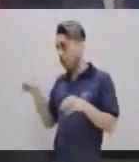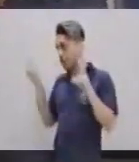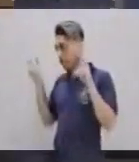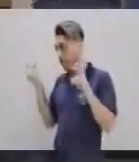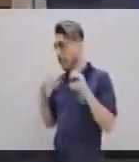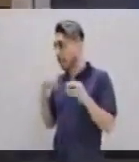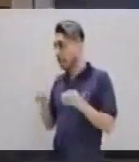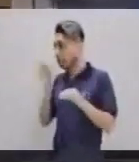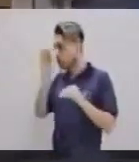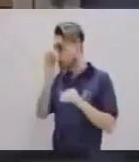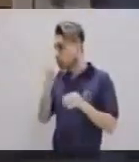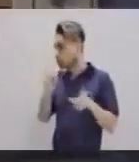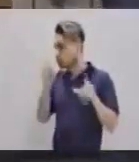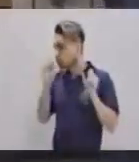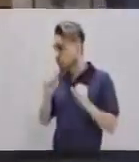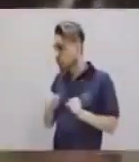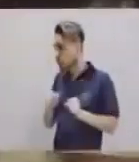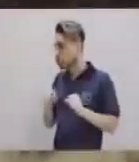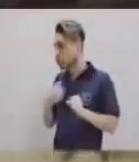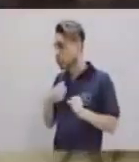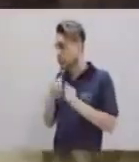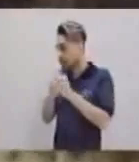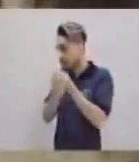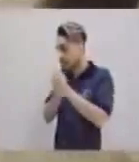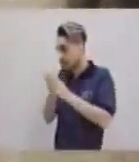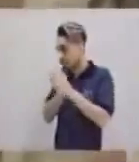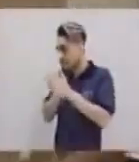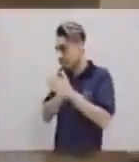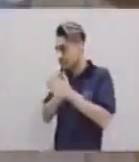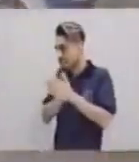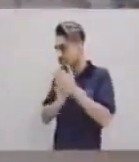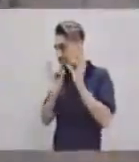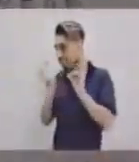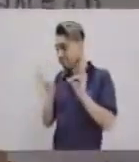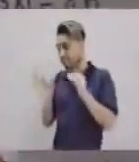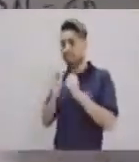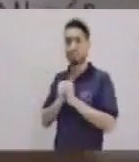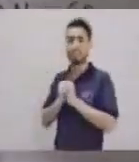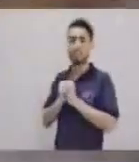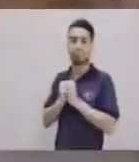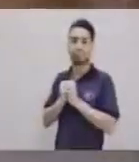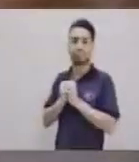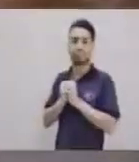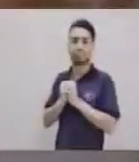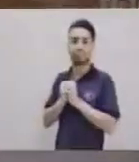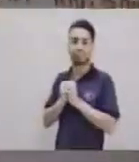tema. Yo lo voy a invitar a que nos desinfectemos las manos.